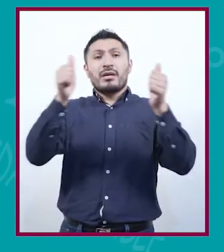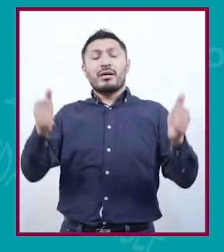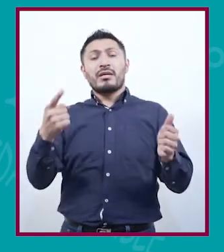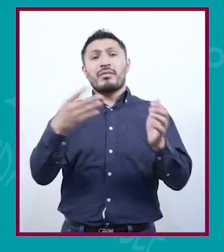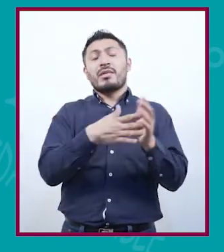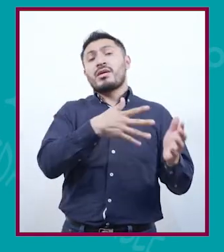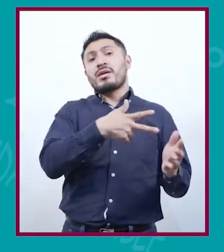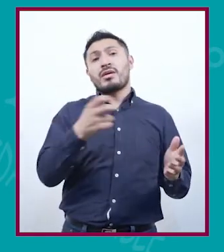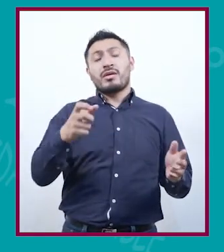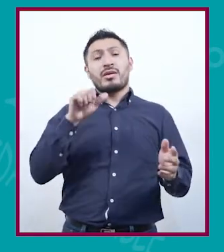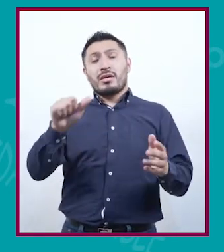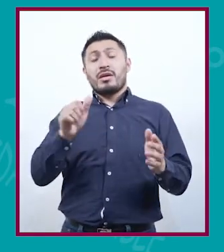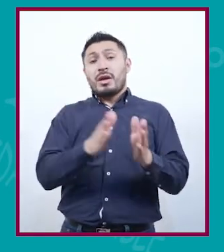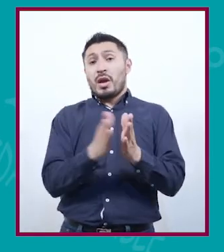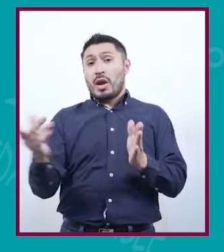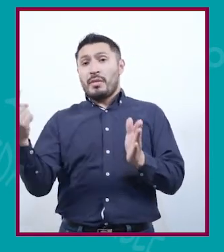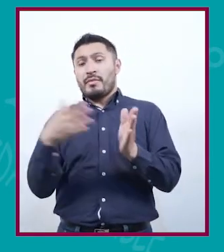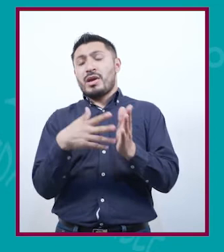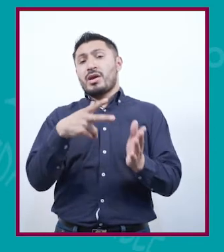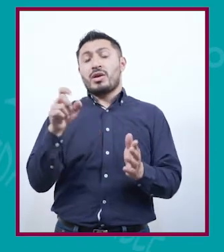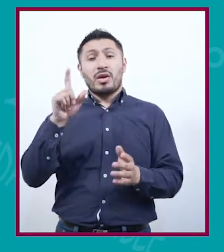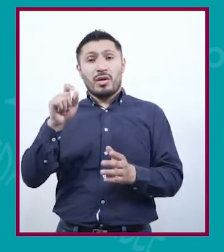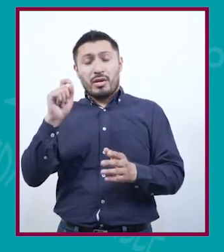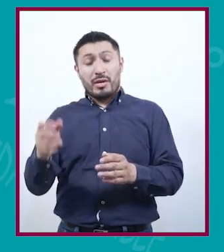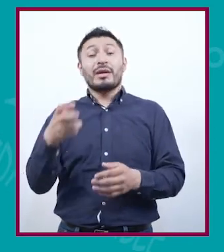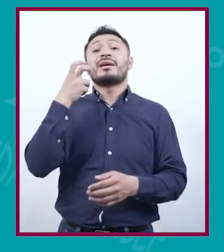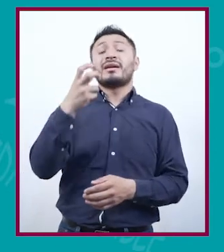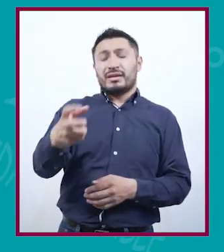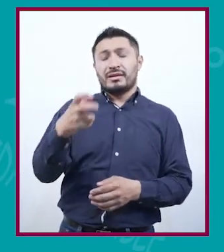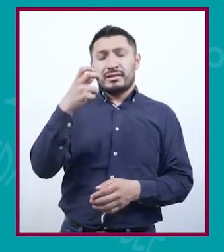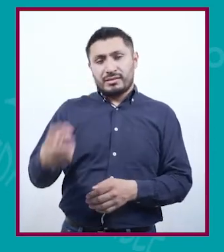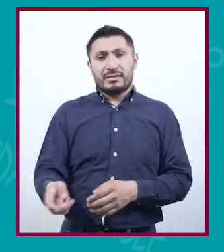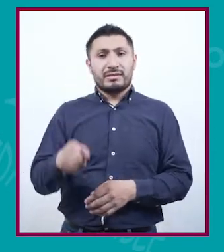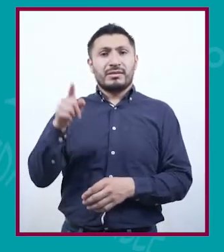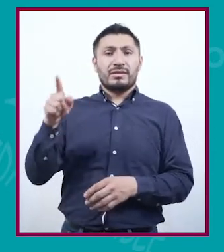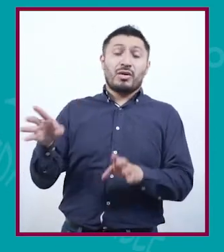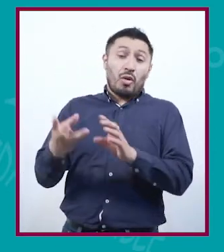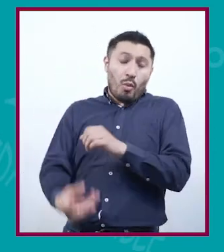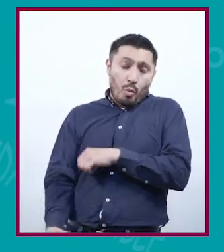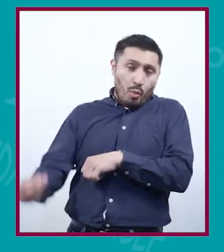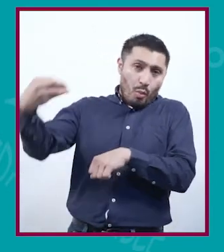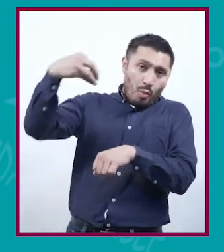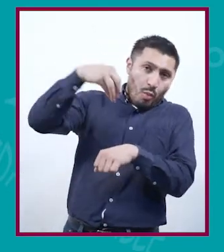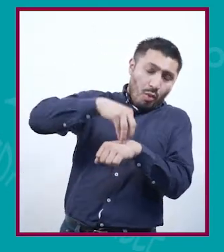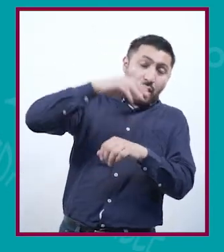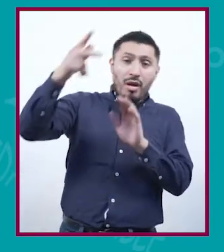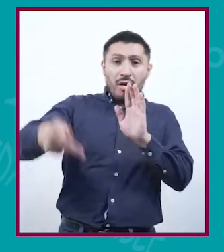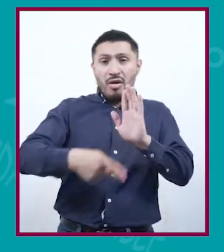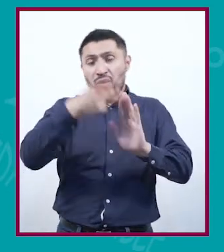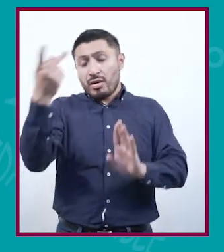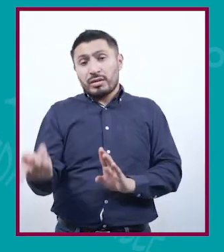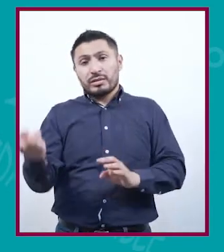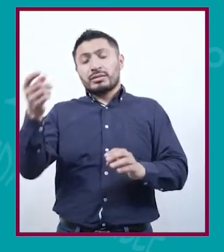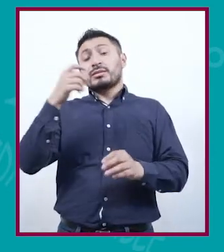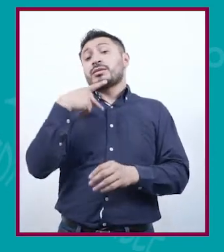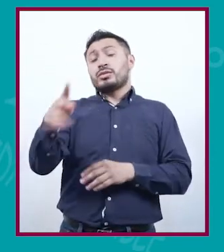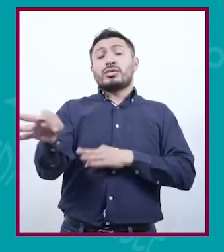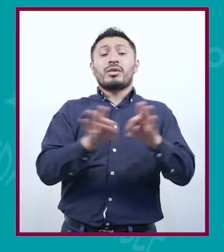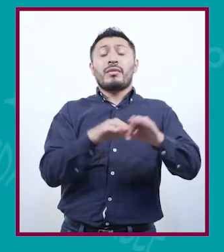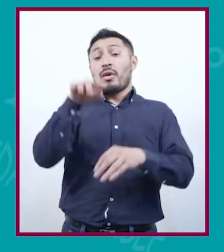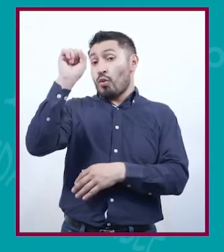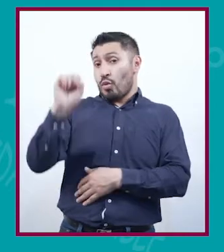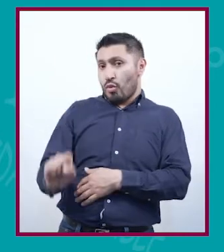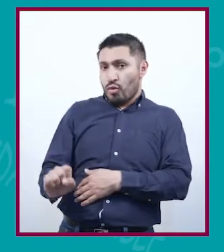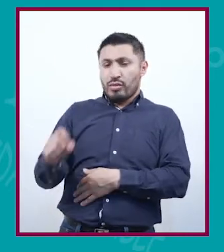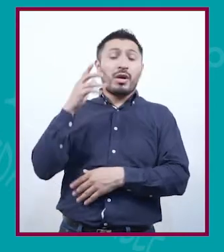entre 1816 y 1820, y es hasta entonces cuando se le restablece en una de las comandancias,